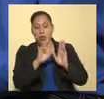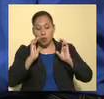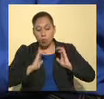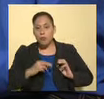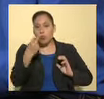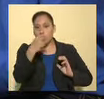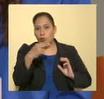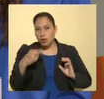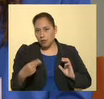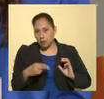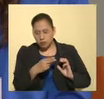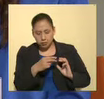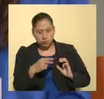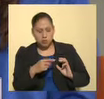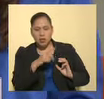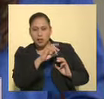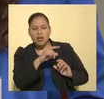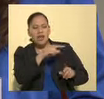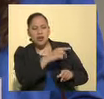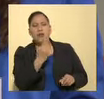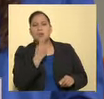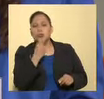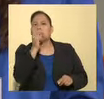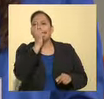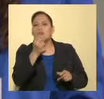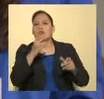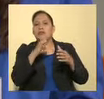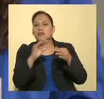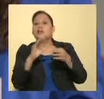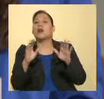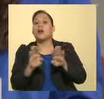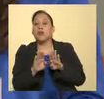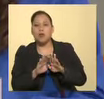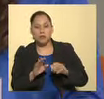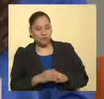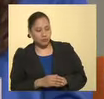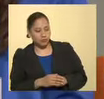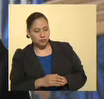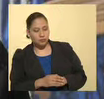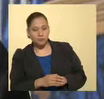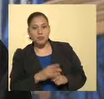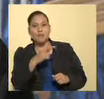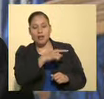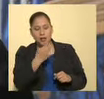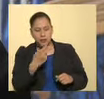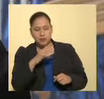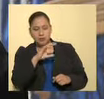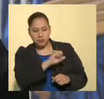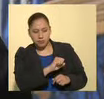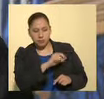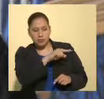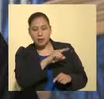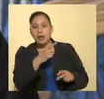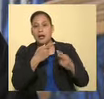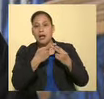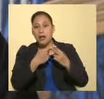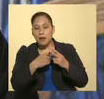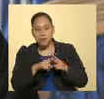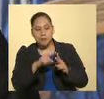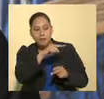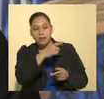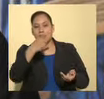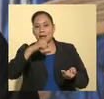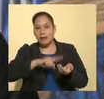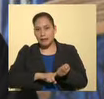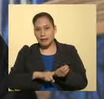tanto propio como del sexo contrario o de sus propias familiares, en el momento en que se está construyendo el Edipo,